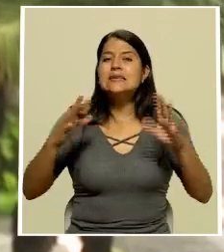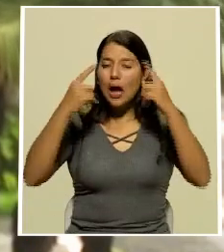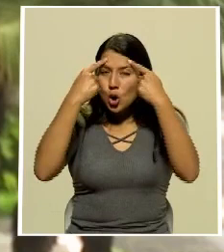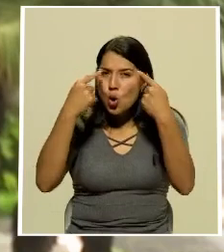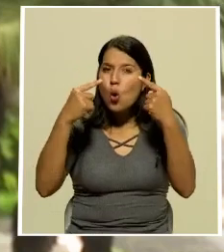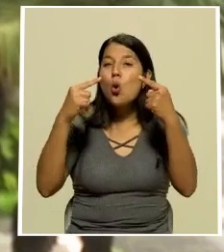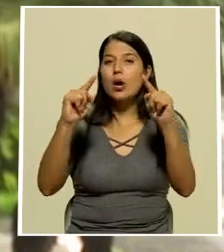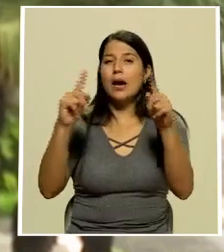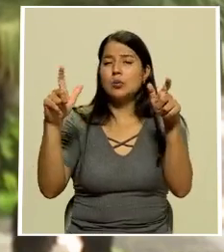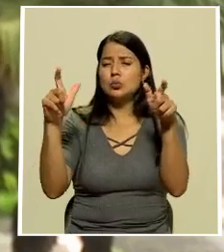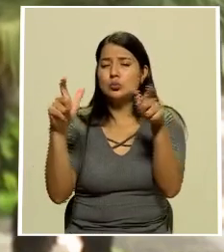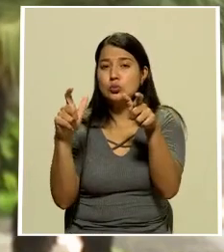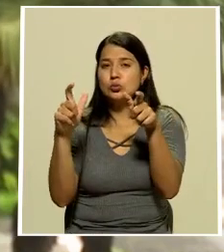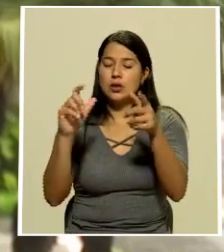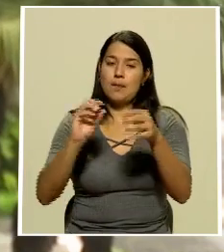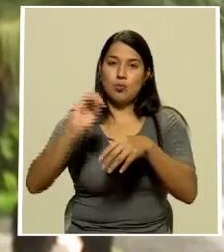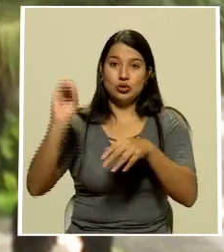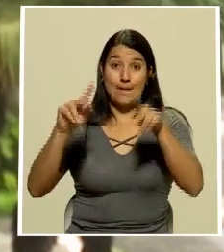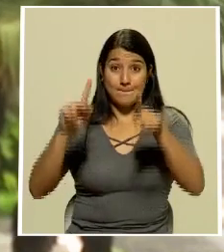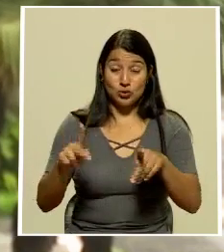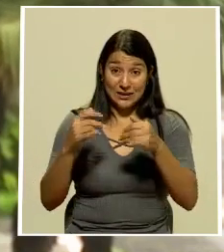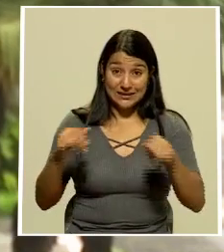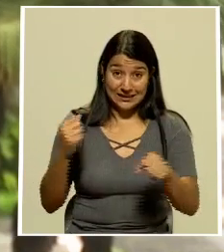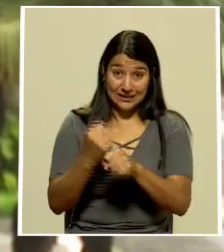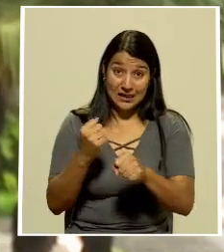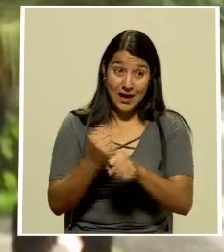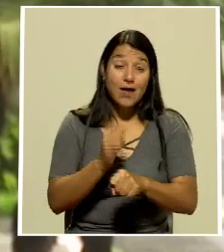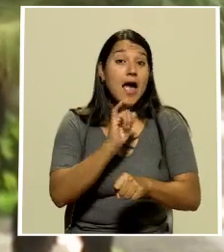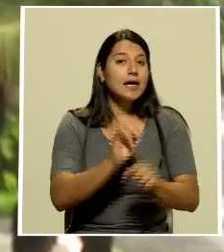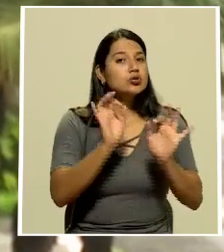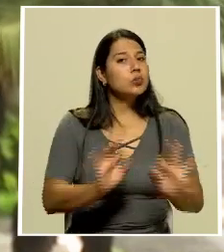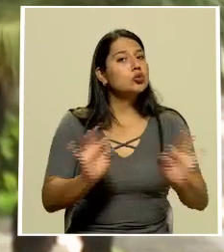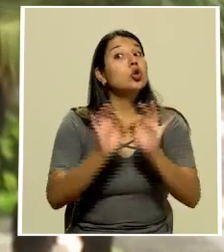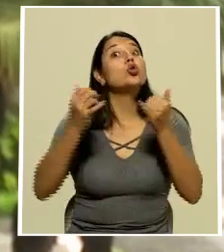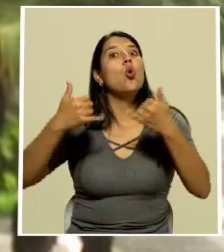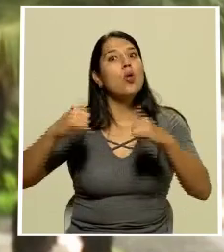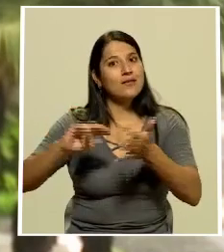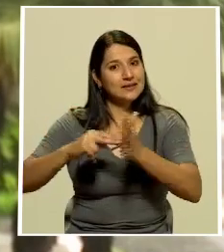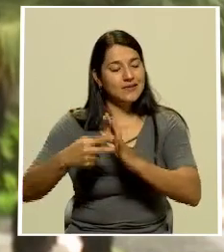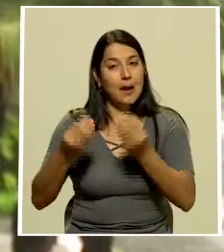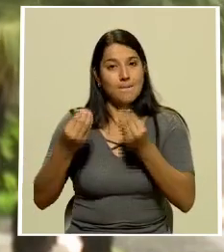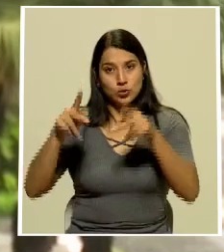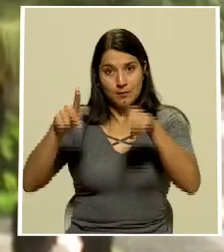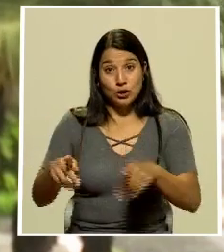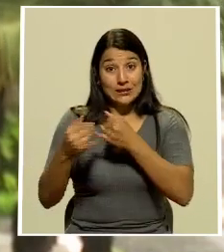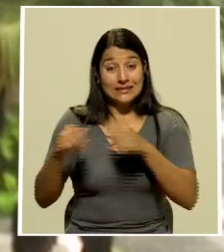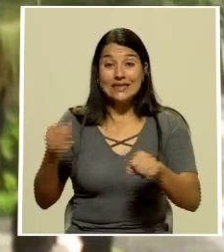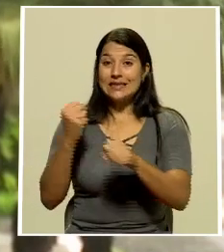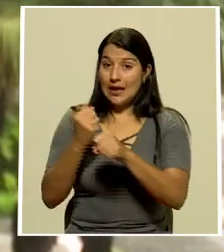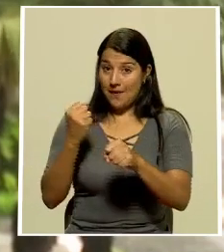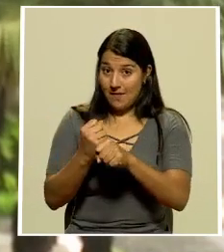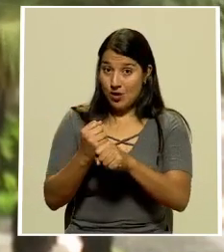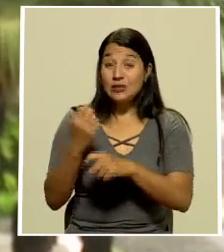cerrar, ¿verdad?, el aumento en el desempleo que teníamos. Ya solamente eso es importante. Aún sigue siendo un desempleo muy alto. Si agregamos